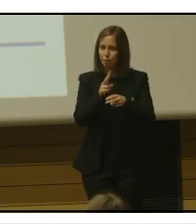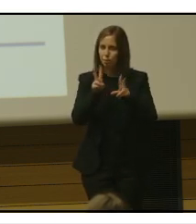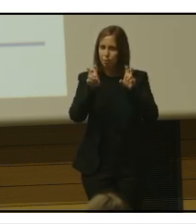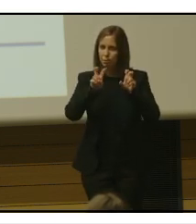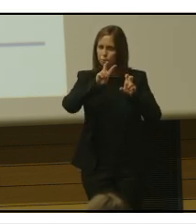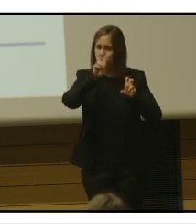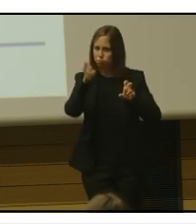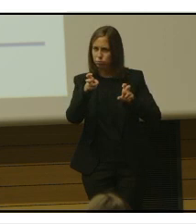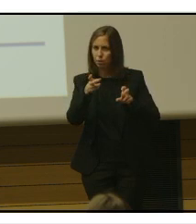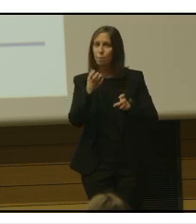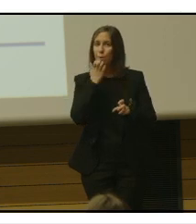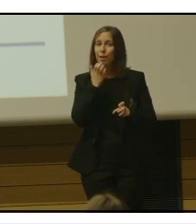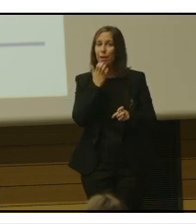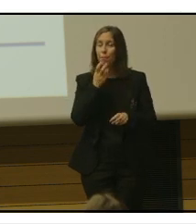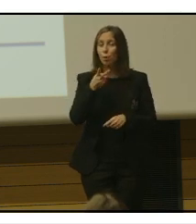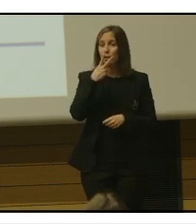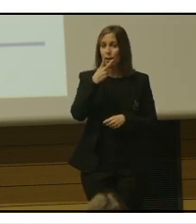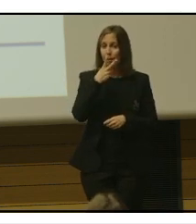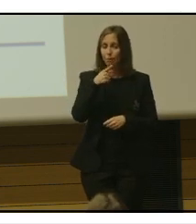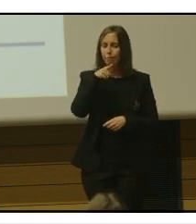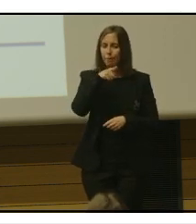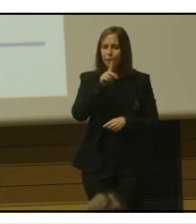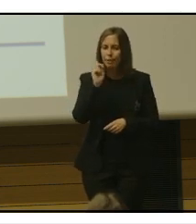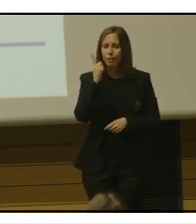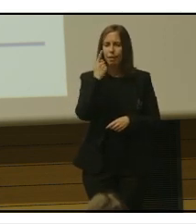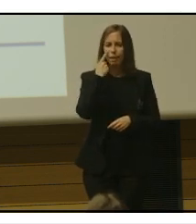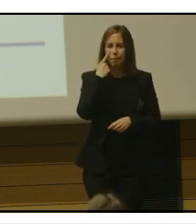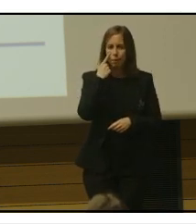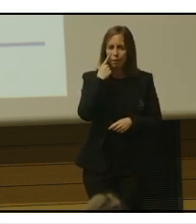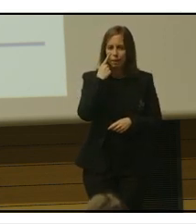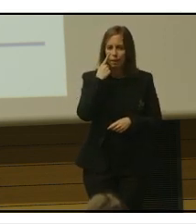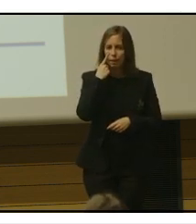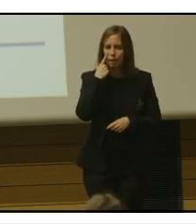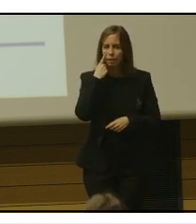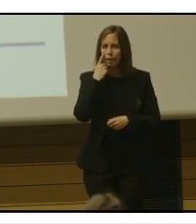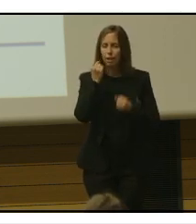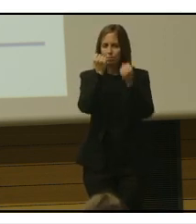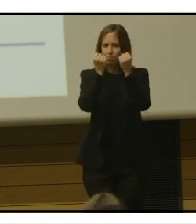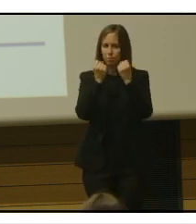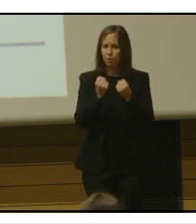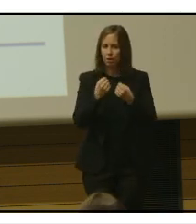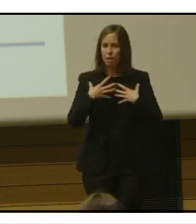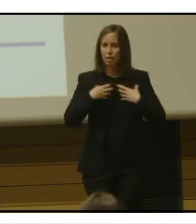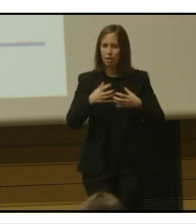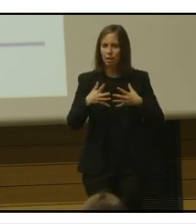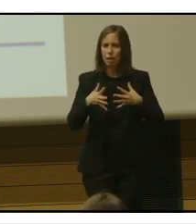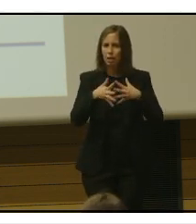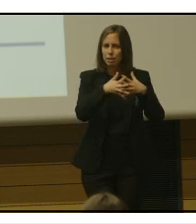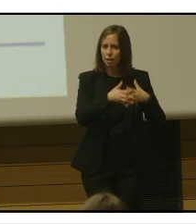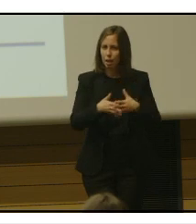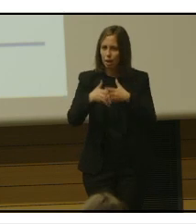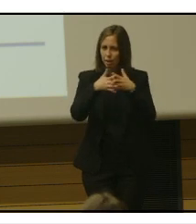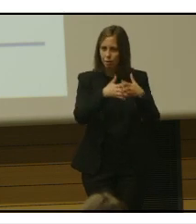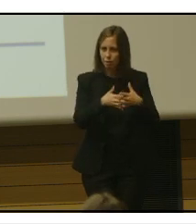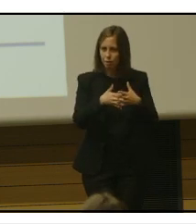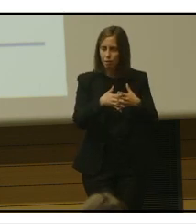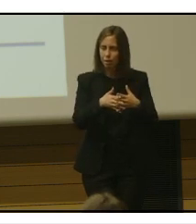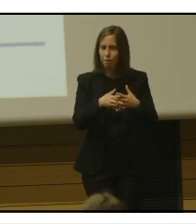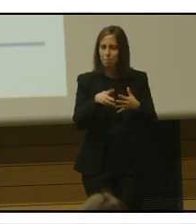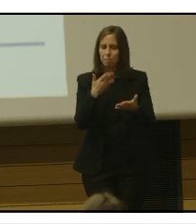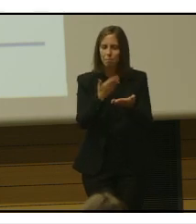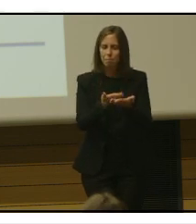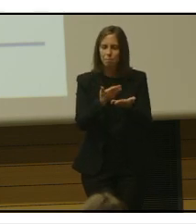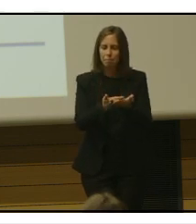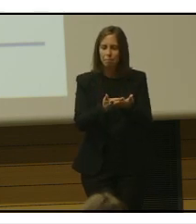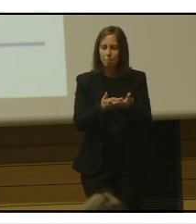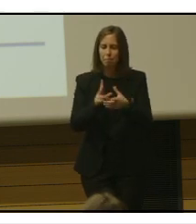tabaco. Cuando empiezan ellos a ver, bueno, pues que las autoridades sanitarias americanas empiezan a revisar la evidencia que hay entre